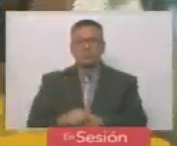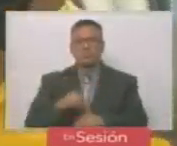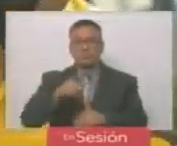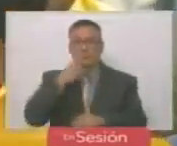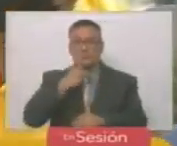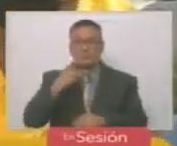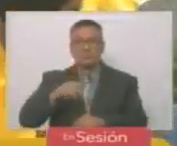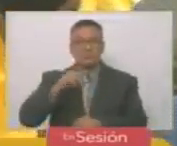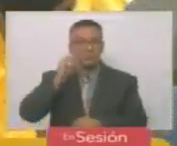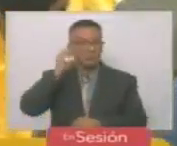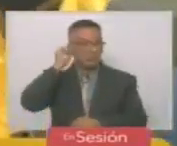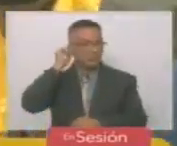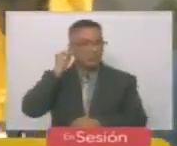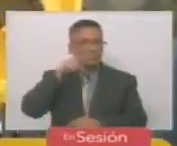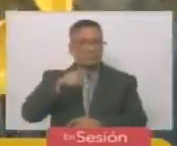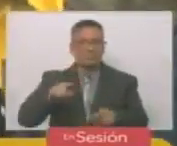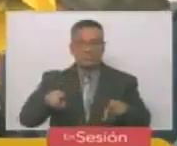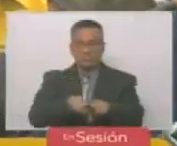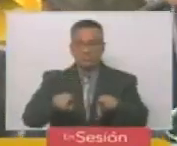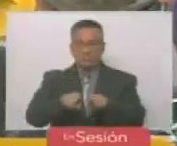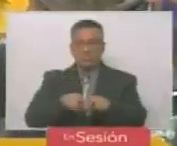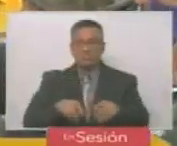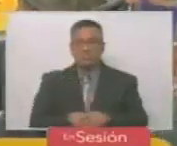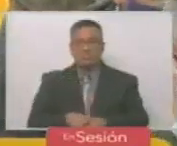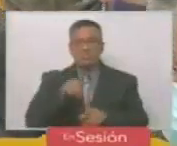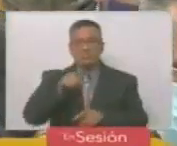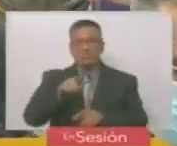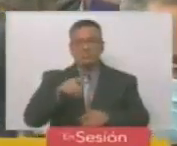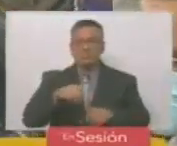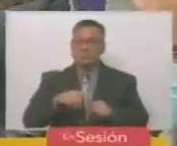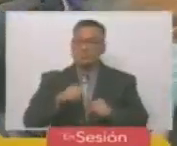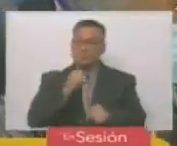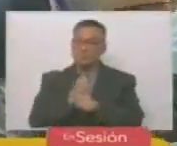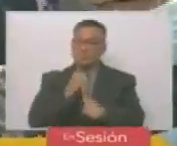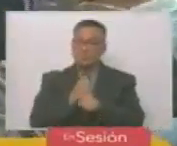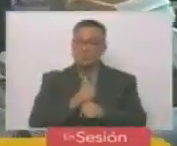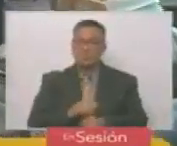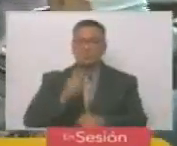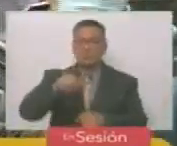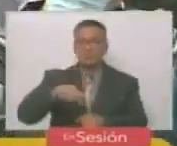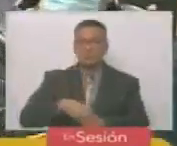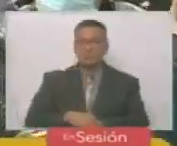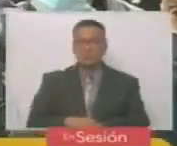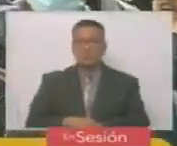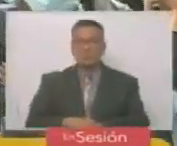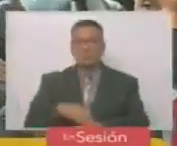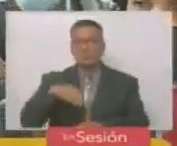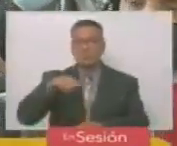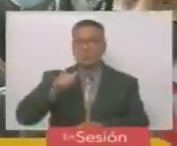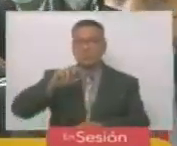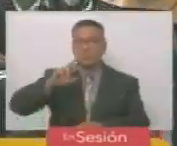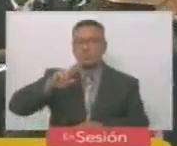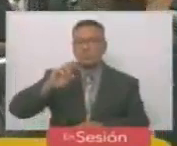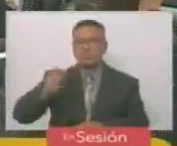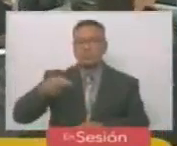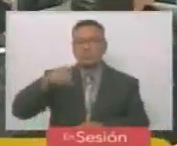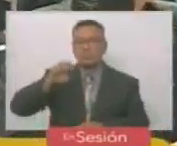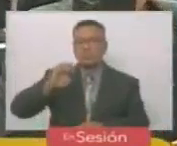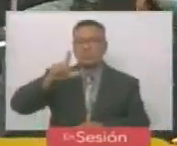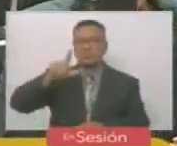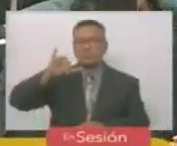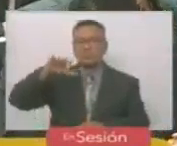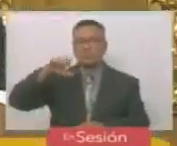las mujeres en condiciones de igualdad para ese ejercicio. Así también, Argelia, es valga